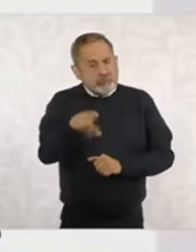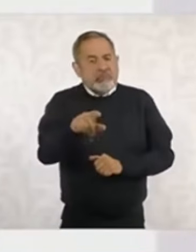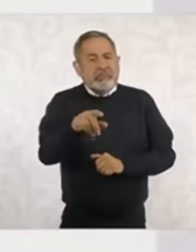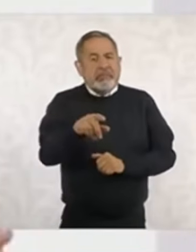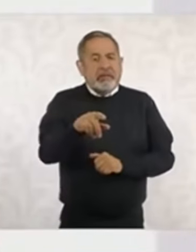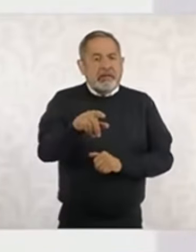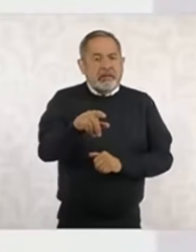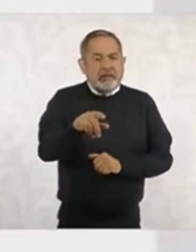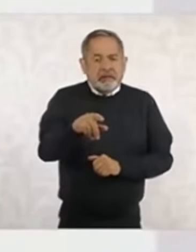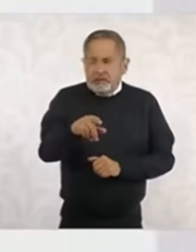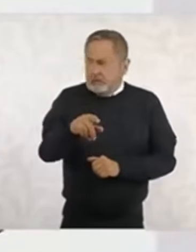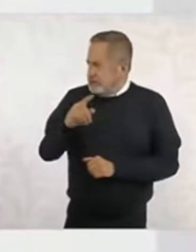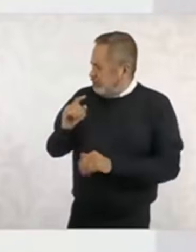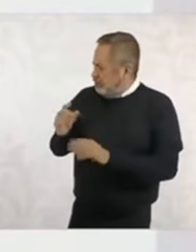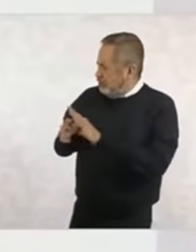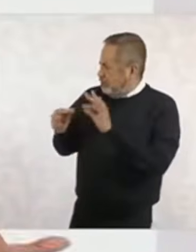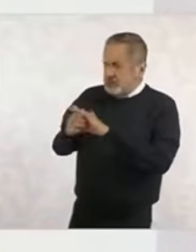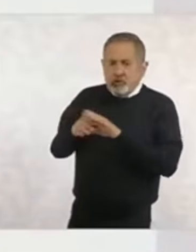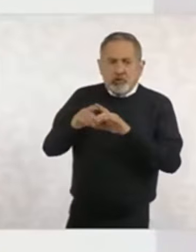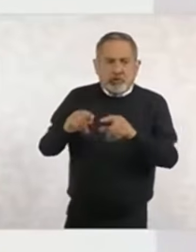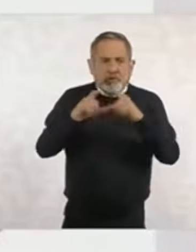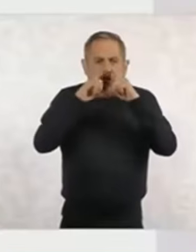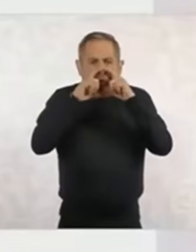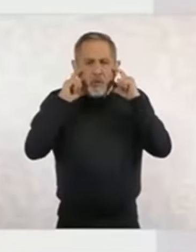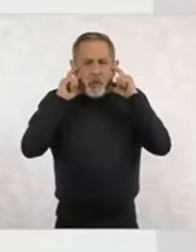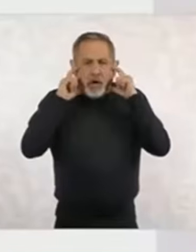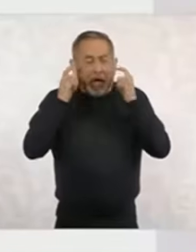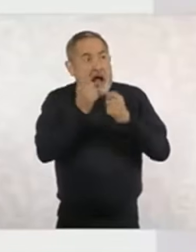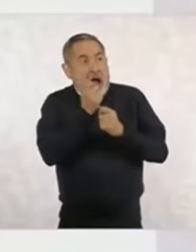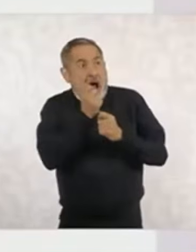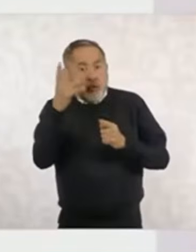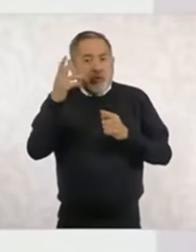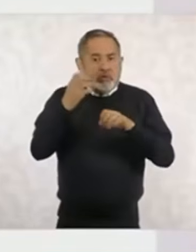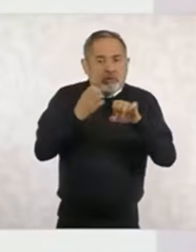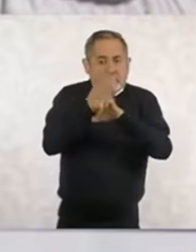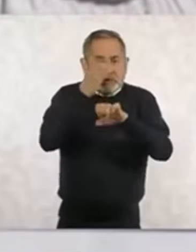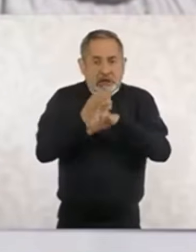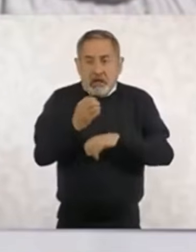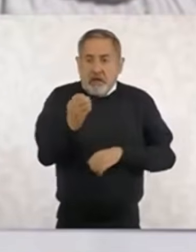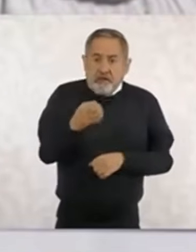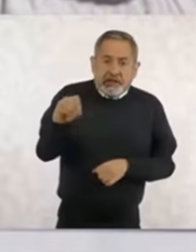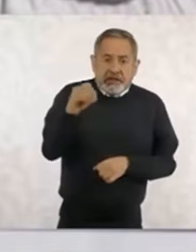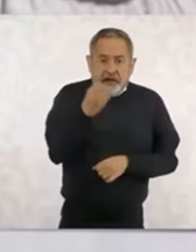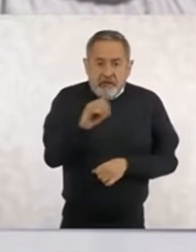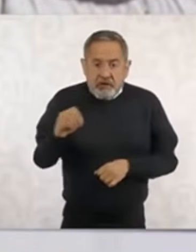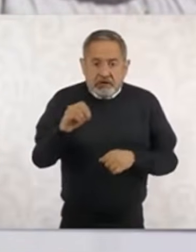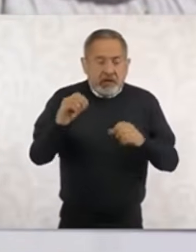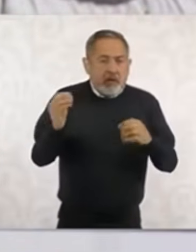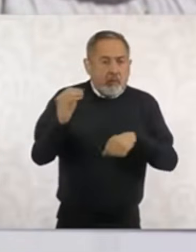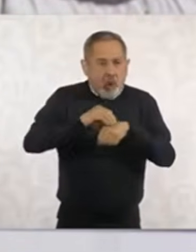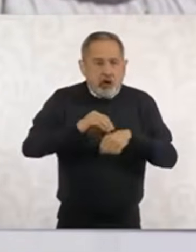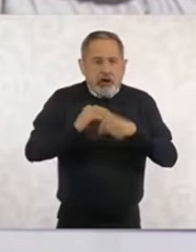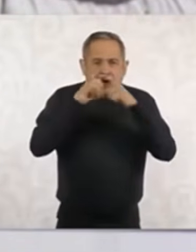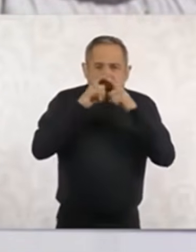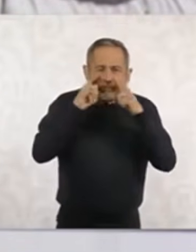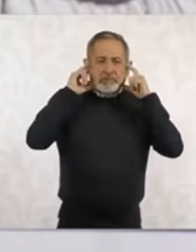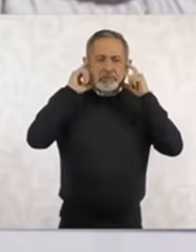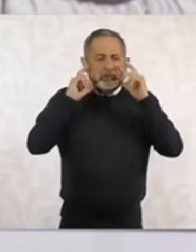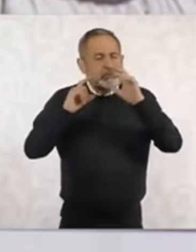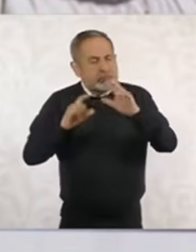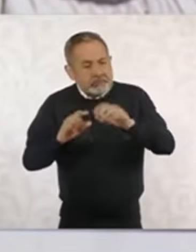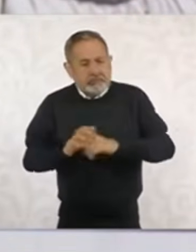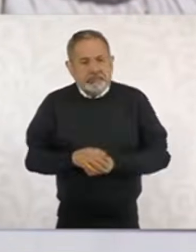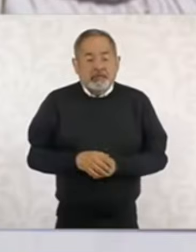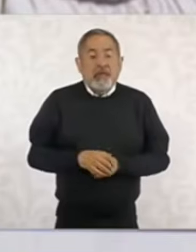no sé si quieran mencionar algo del cubrebocas, porque en varios estados están pidiendo que se use el cubrebocas. El contagio